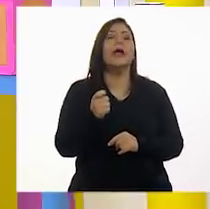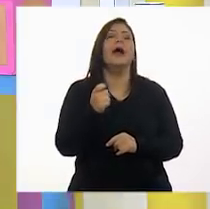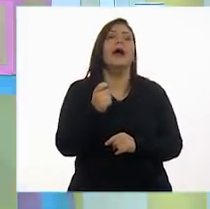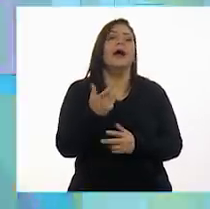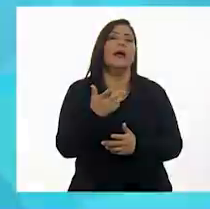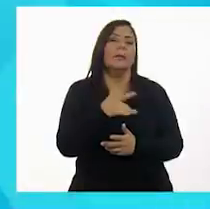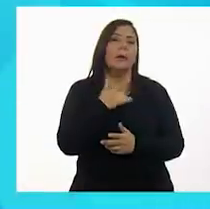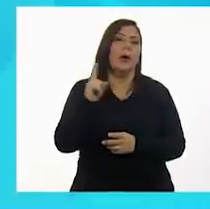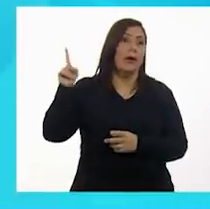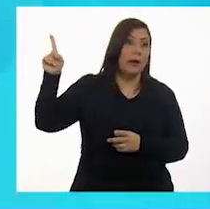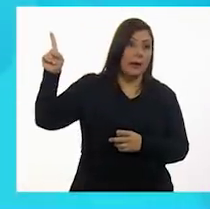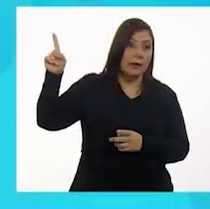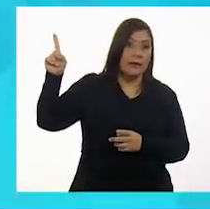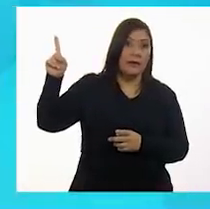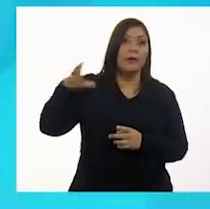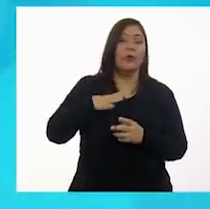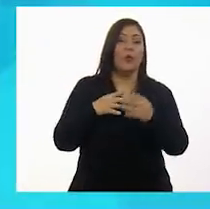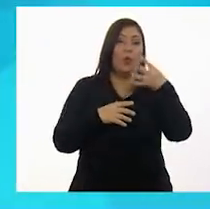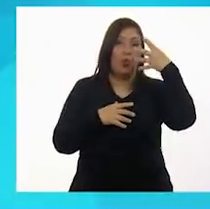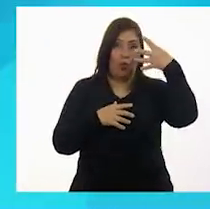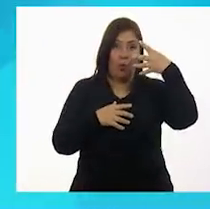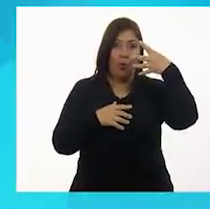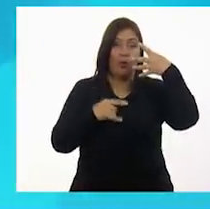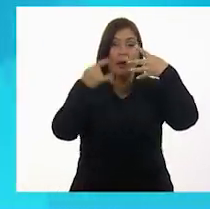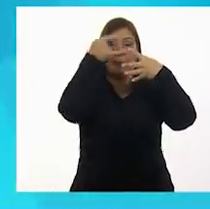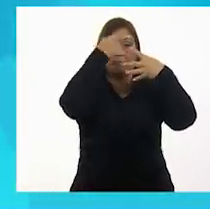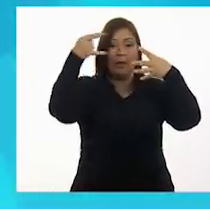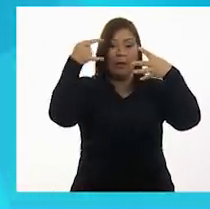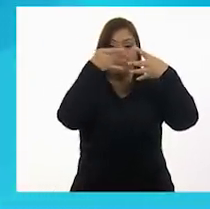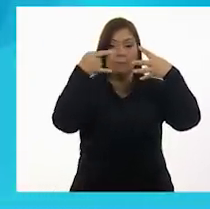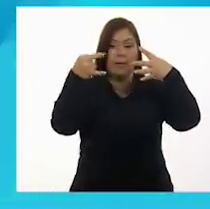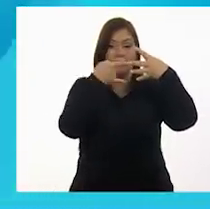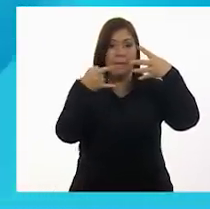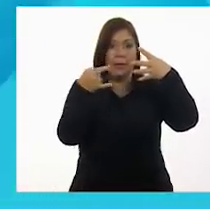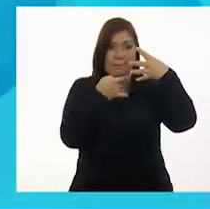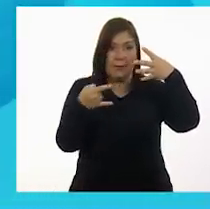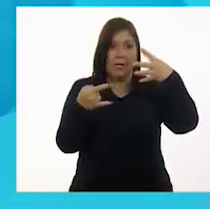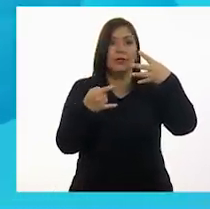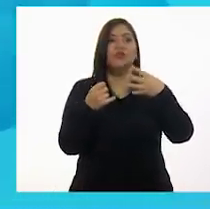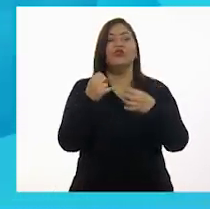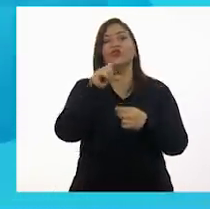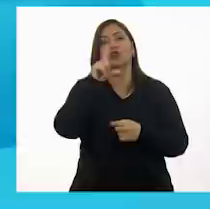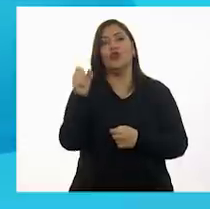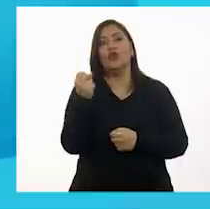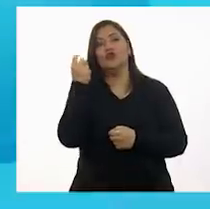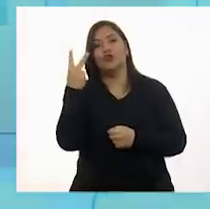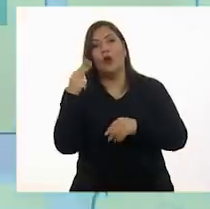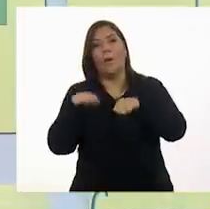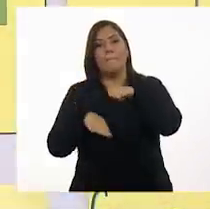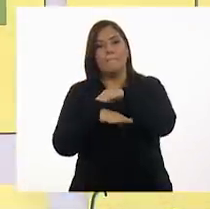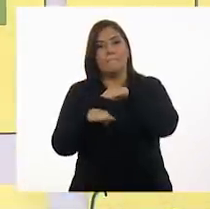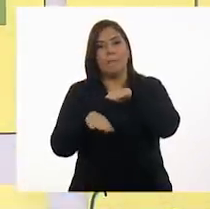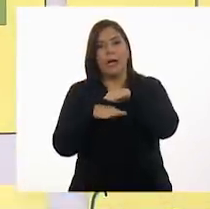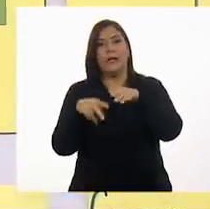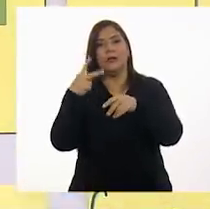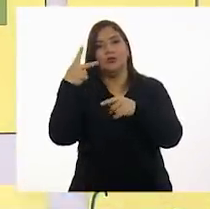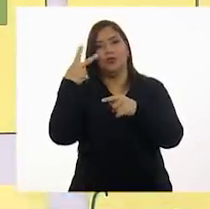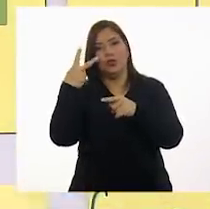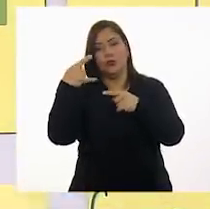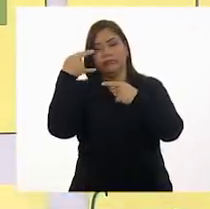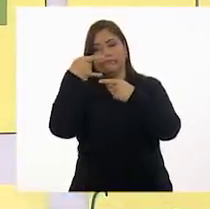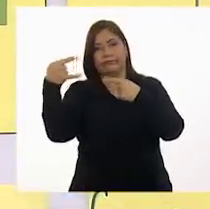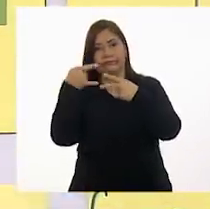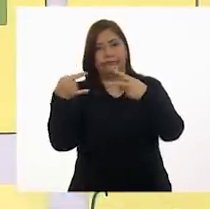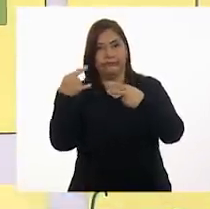4 caras en forma de rectángulos, 2 rectángulos que forman las bases. Así muy es. Bien.